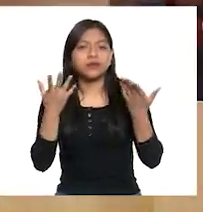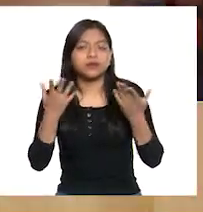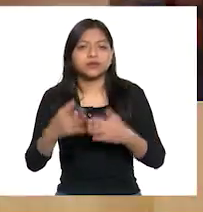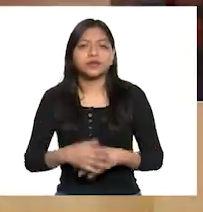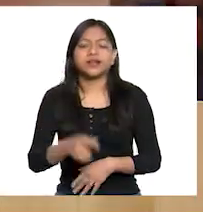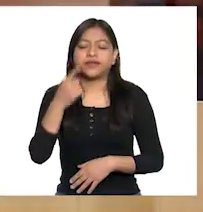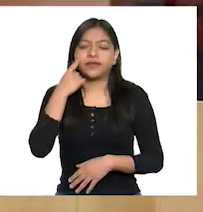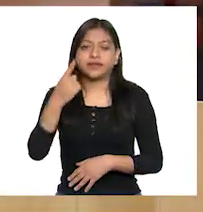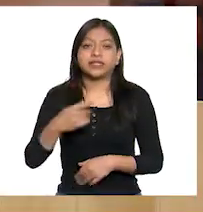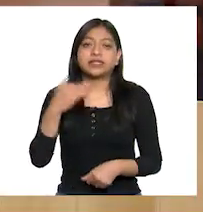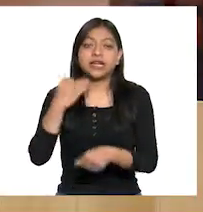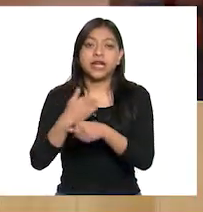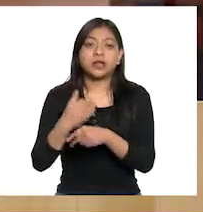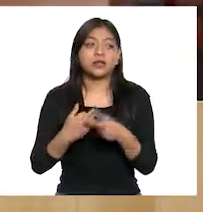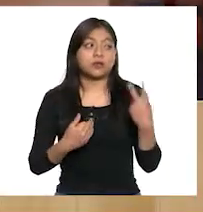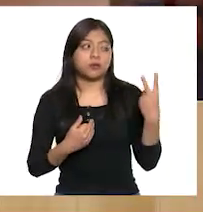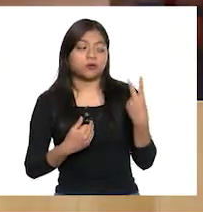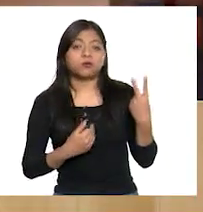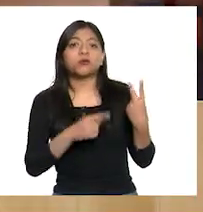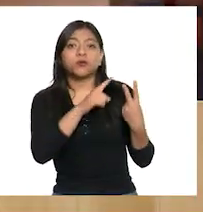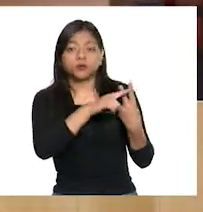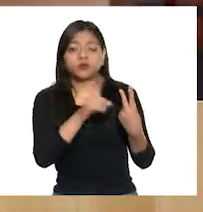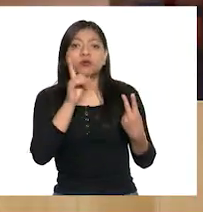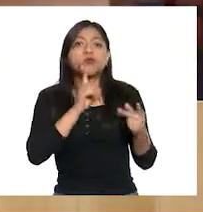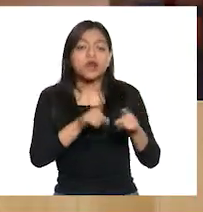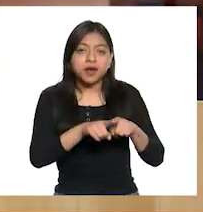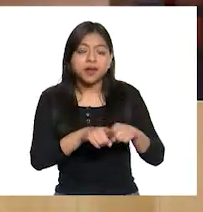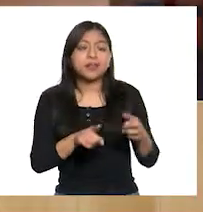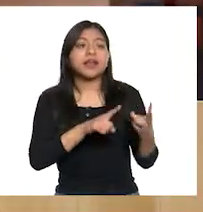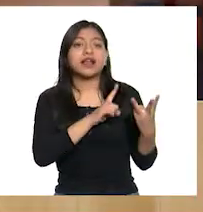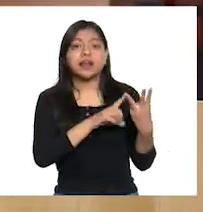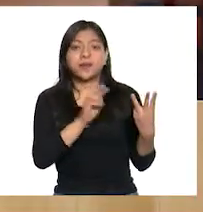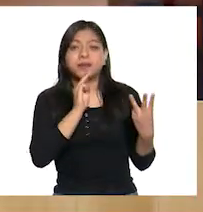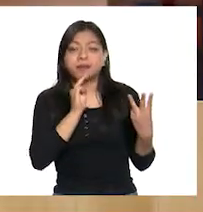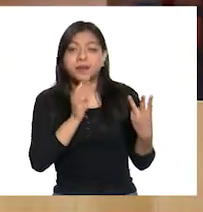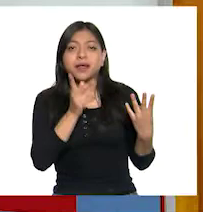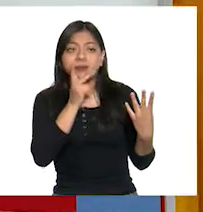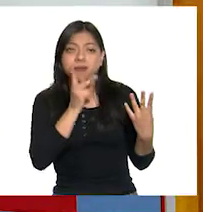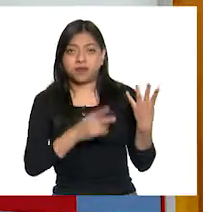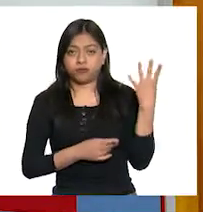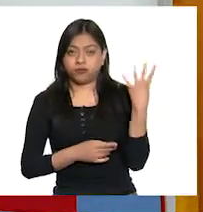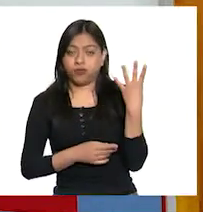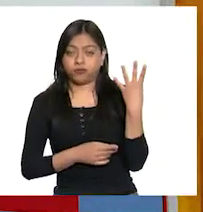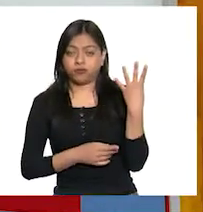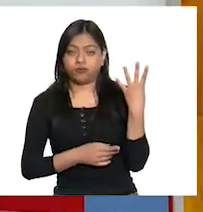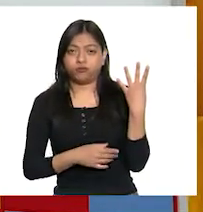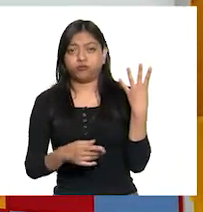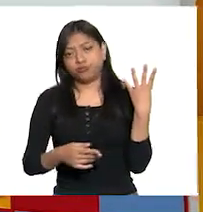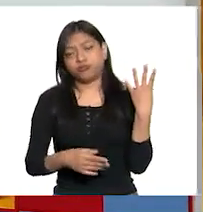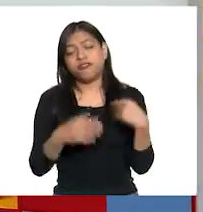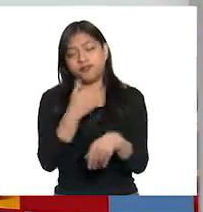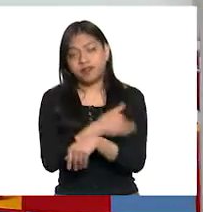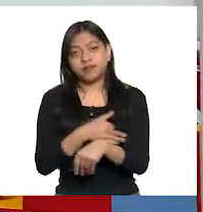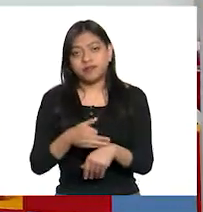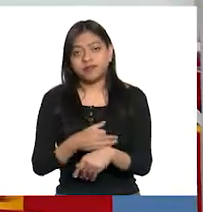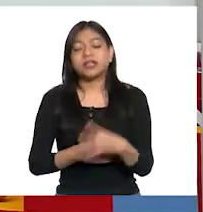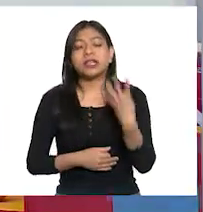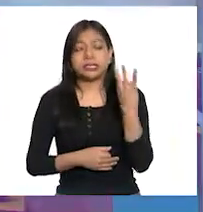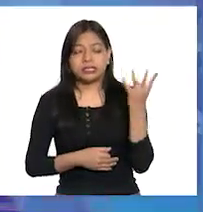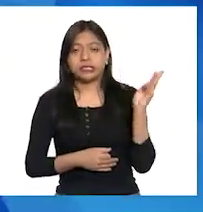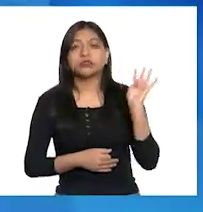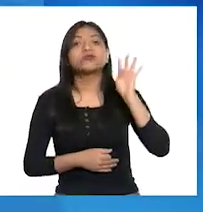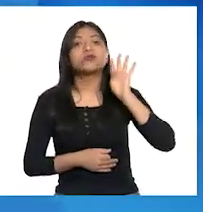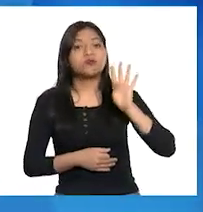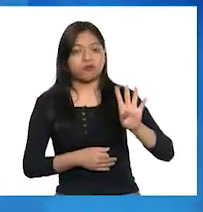miren, íbamos a ir mi hermana Lía, mi mamá, mi papá y yo. Ok, eso quiere decir que son 4